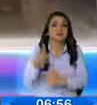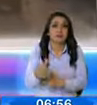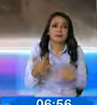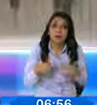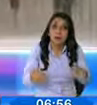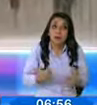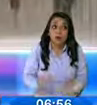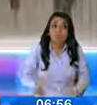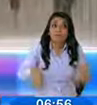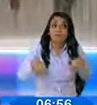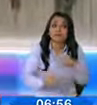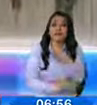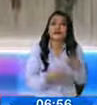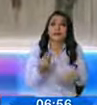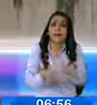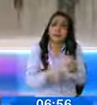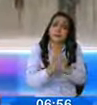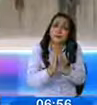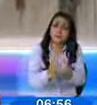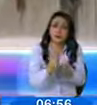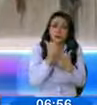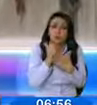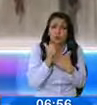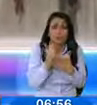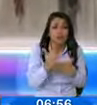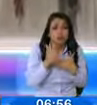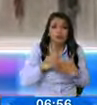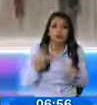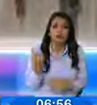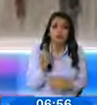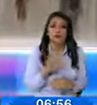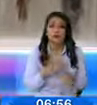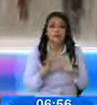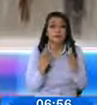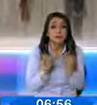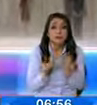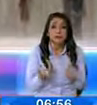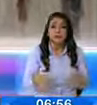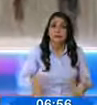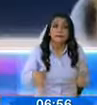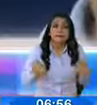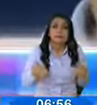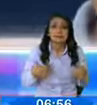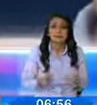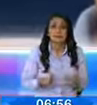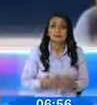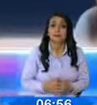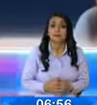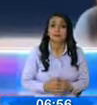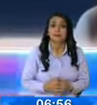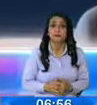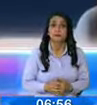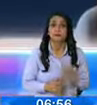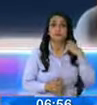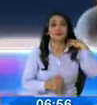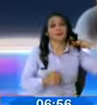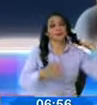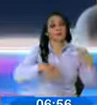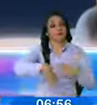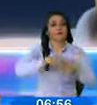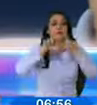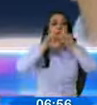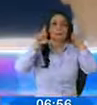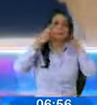economía donde yo solito como familia estoy aquí en la sede de la cooperativa en puyo